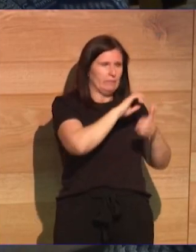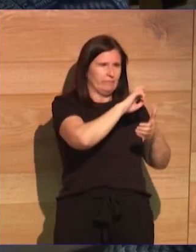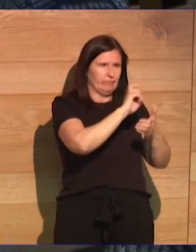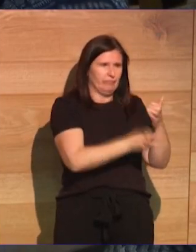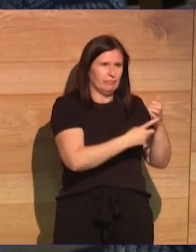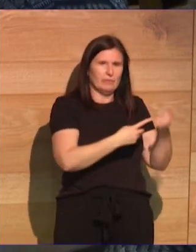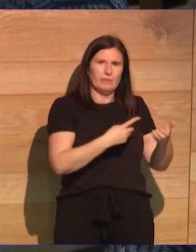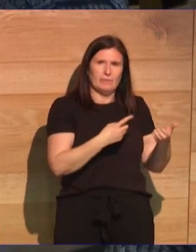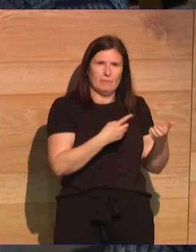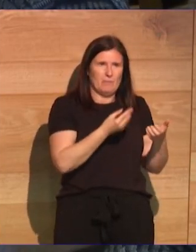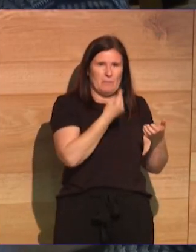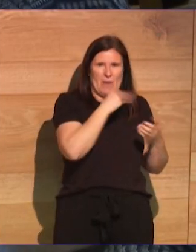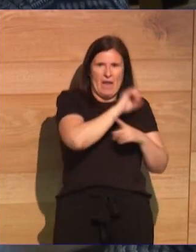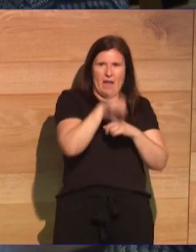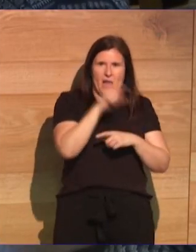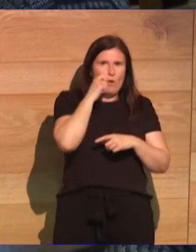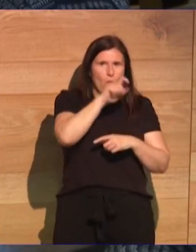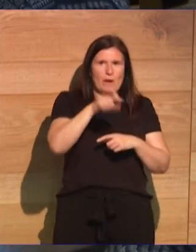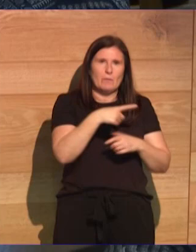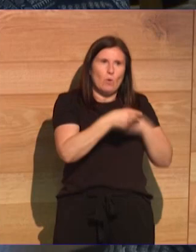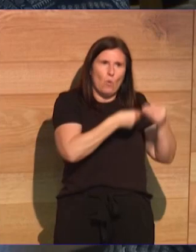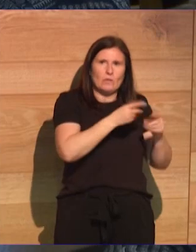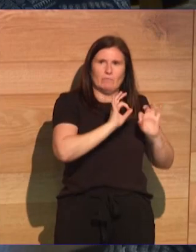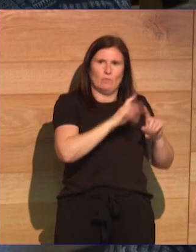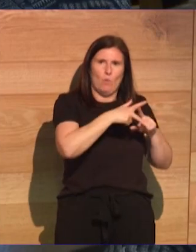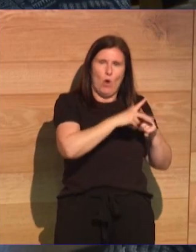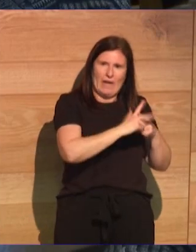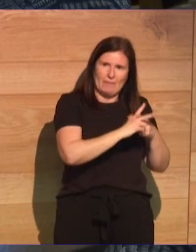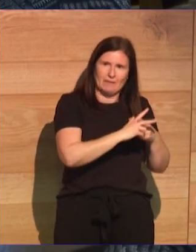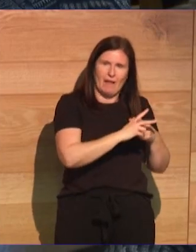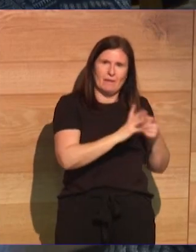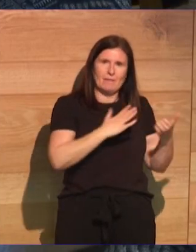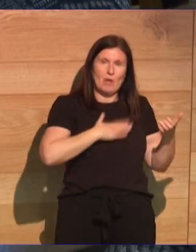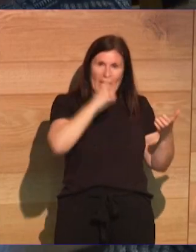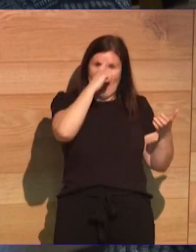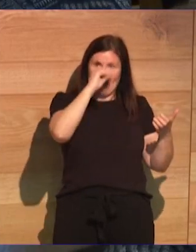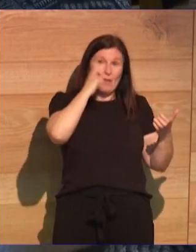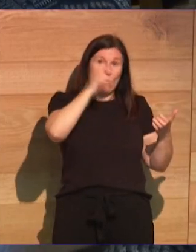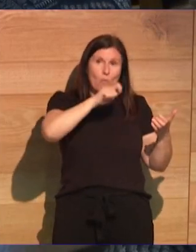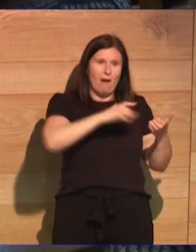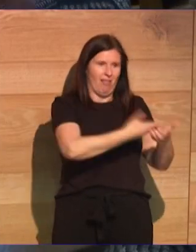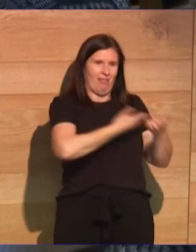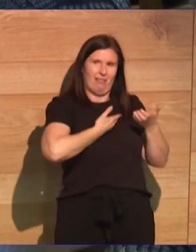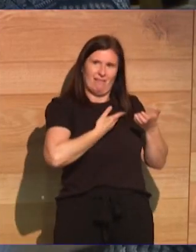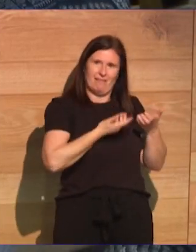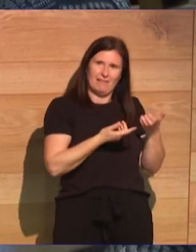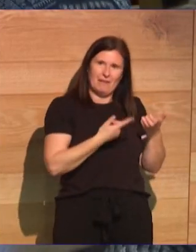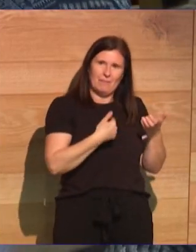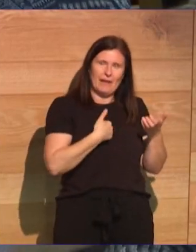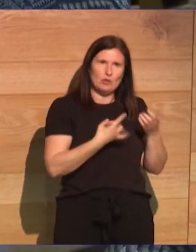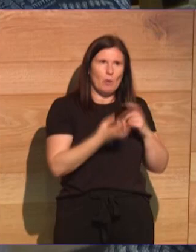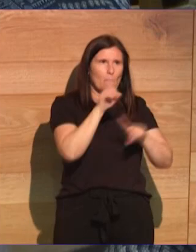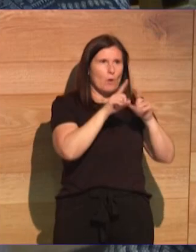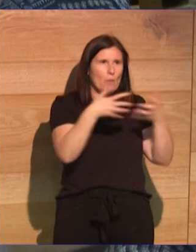el trabajo a nadie. Se utilizó como una herramienta y potencia la capacidad del ser humano de resolver problemas, y así veo